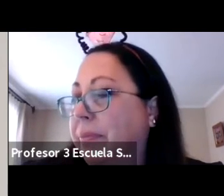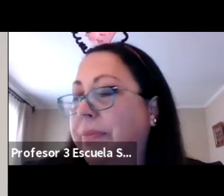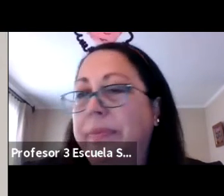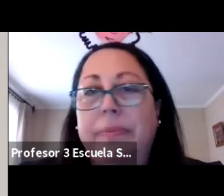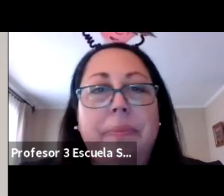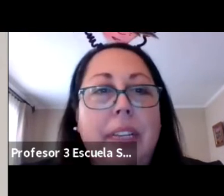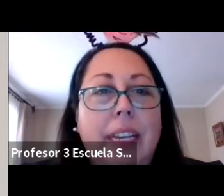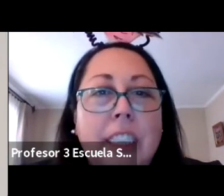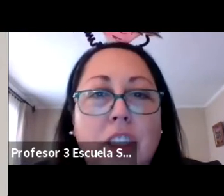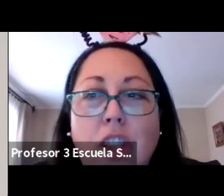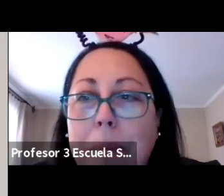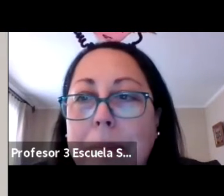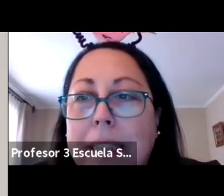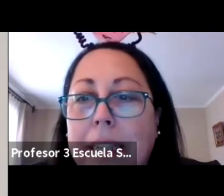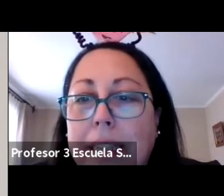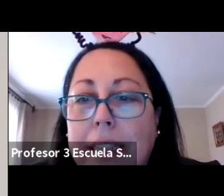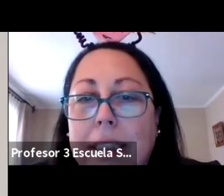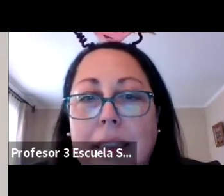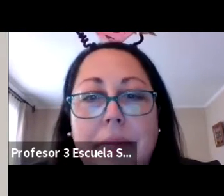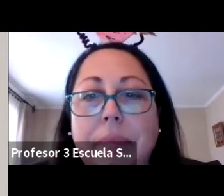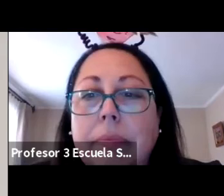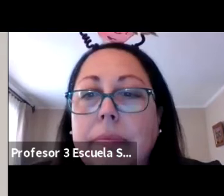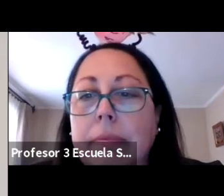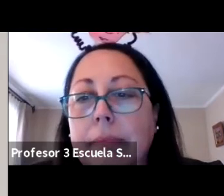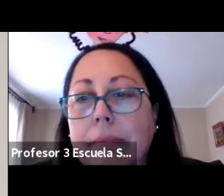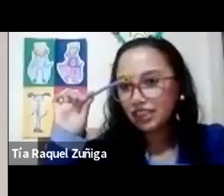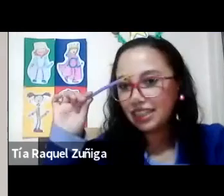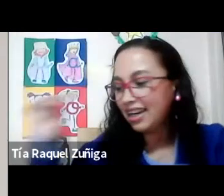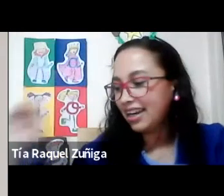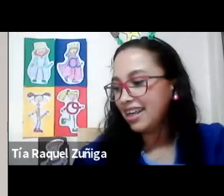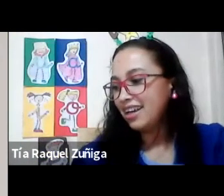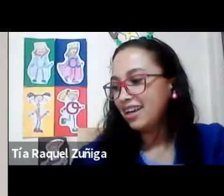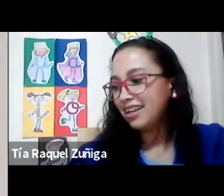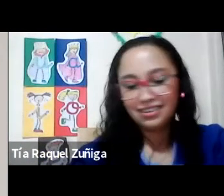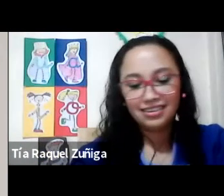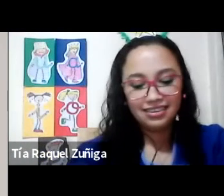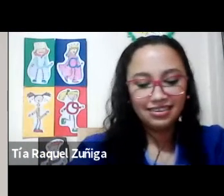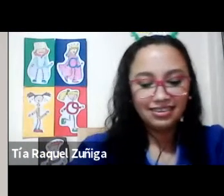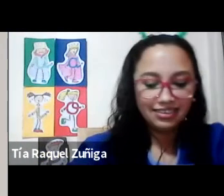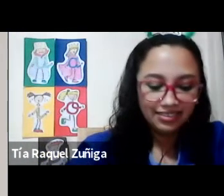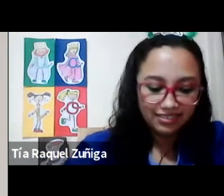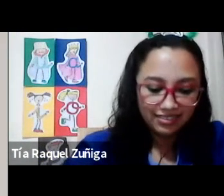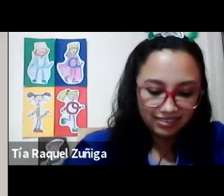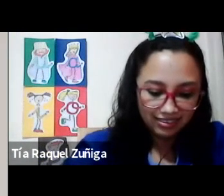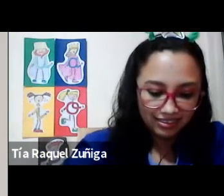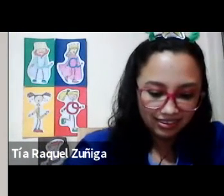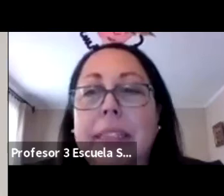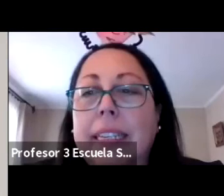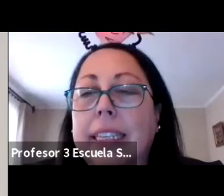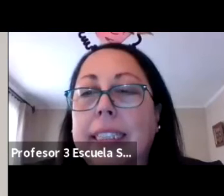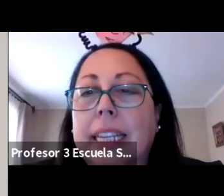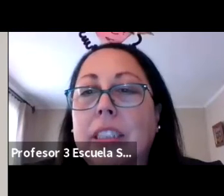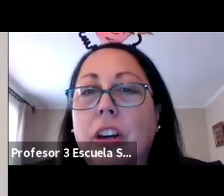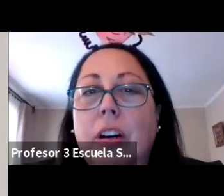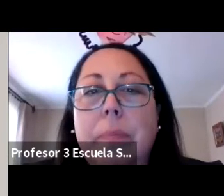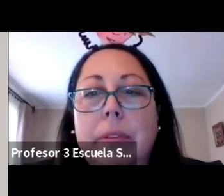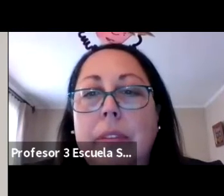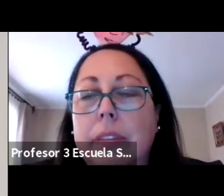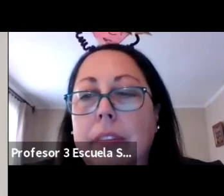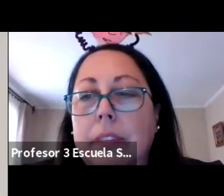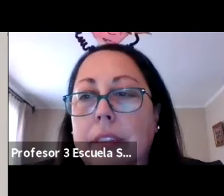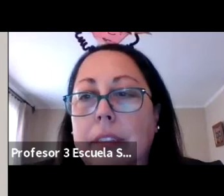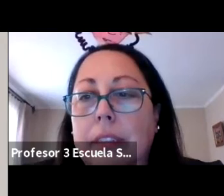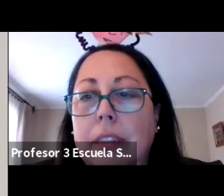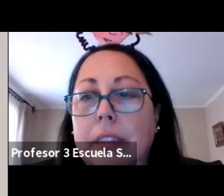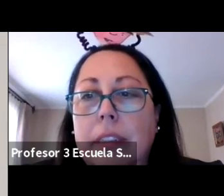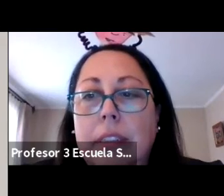tía? Stop, me tienen que decir. Rosita Araya. Ya, Rosita, atenta, me tienes que decir